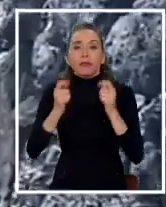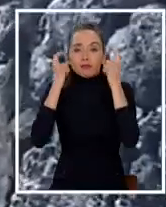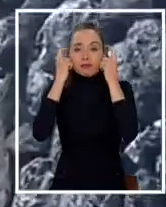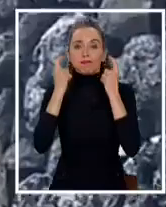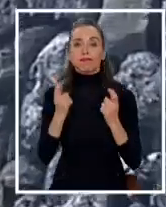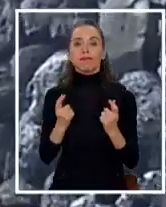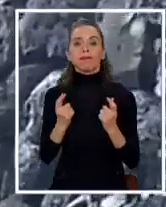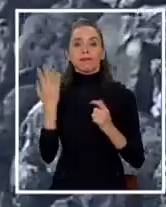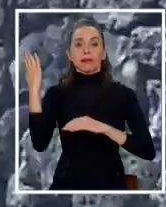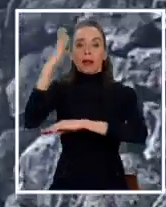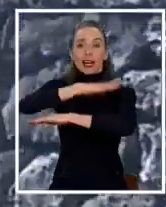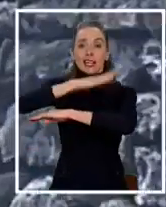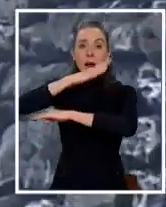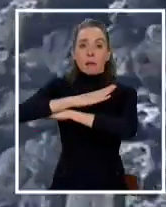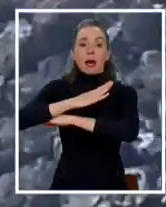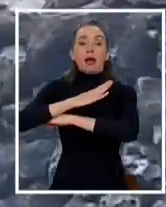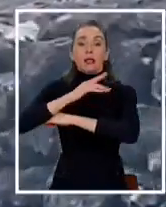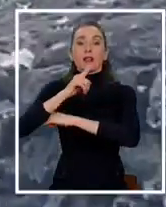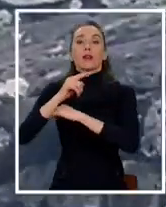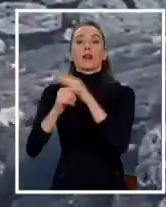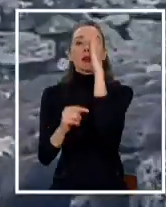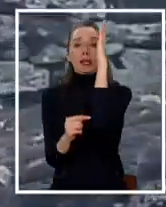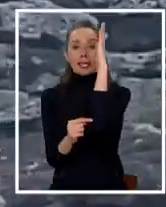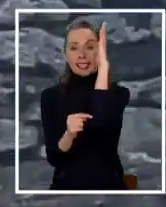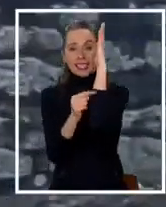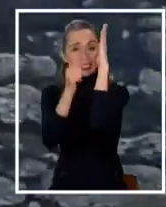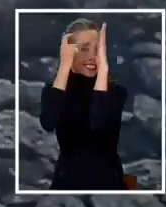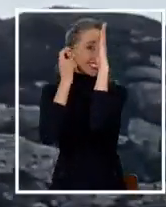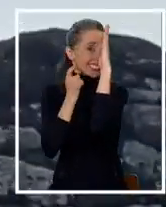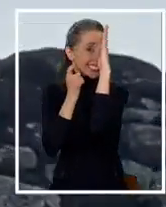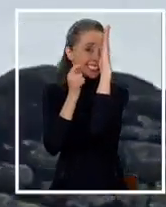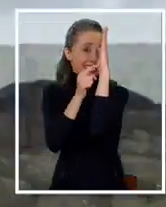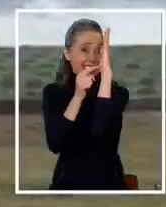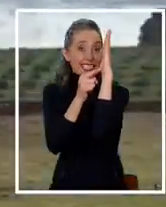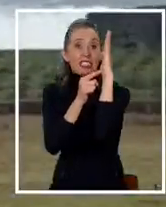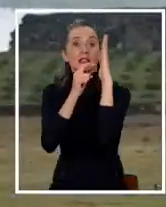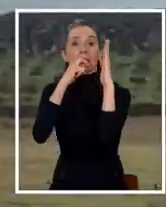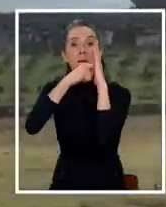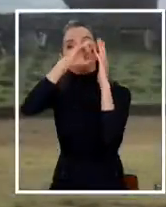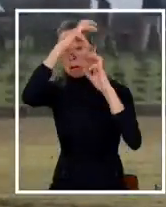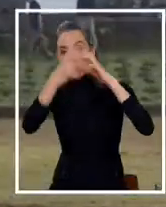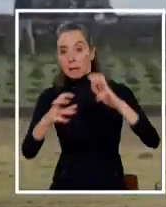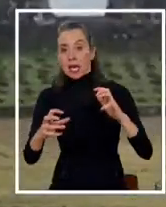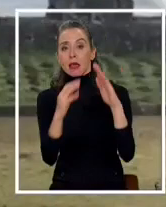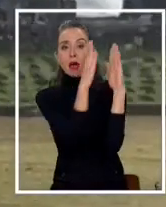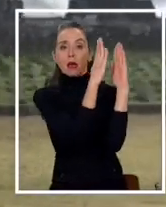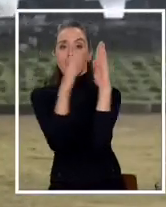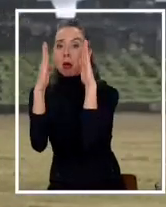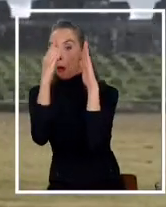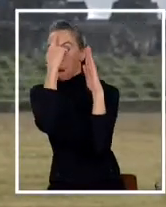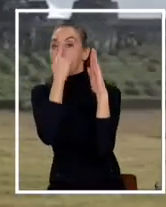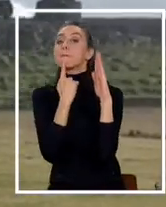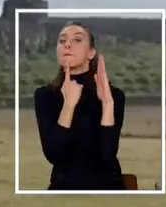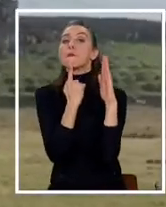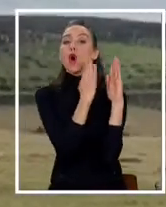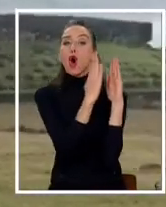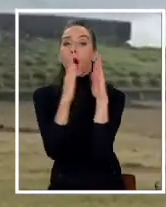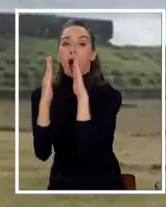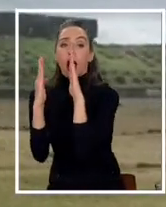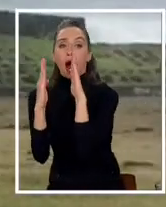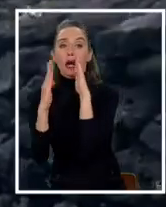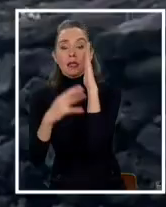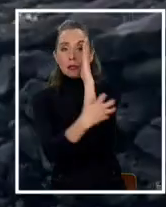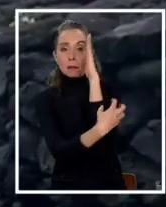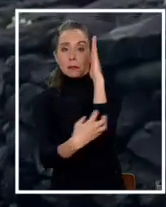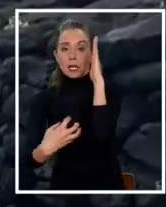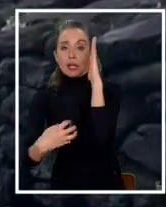Nui. Desprendimiento de roca en un aju, plataforma sagrada que no solo sostiene a los moáis, sino que además